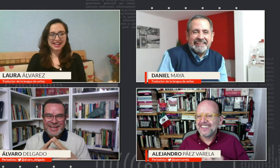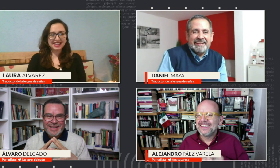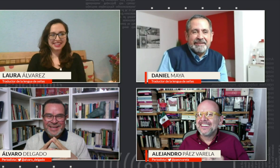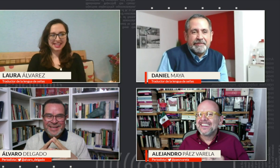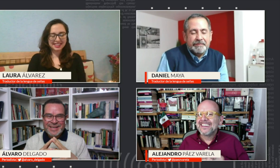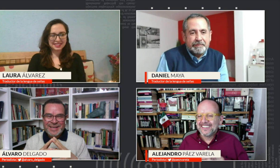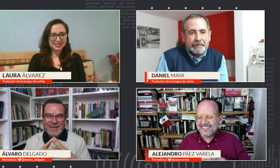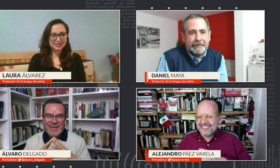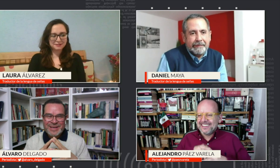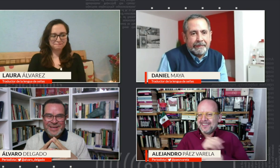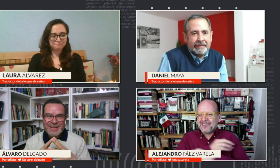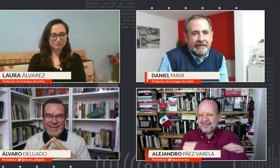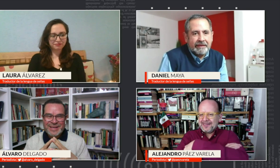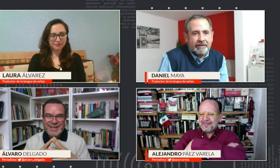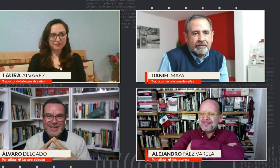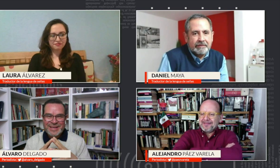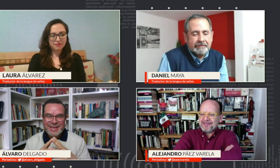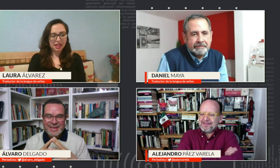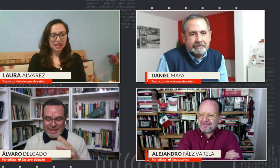Bueno, en realidad